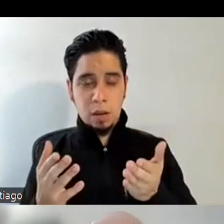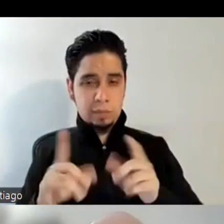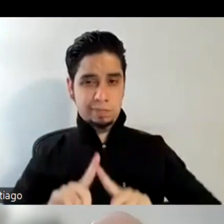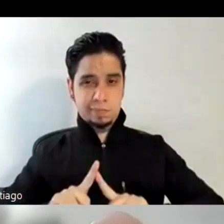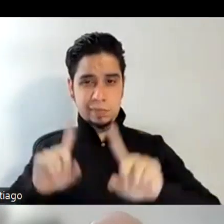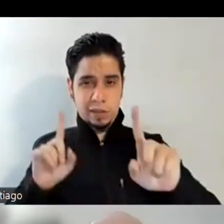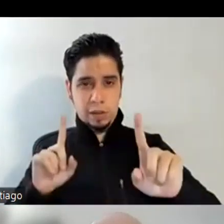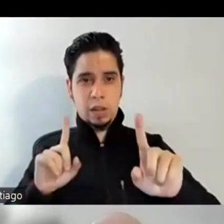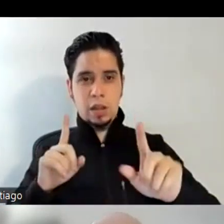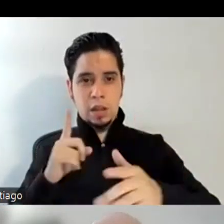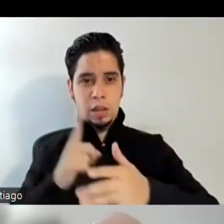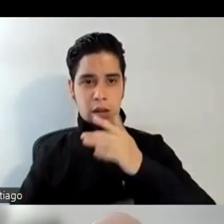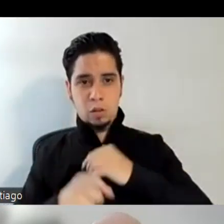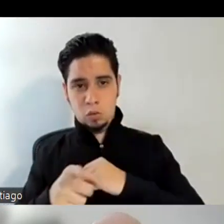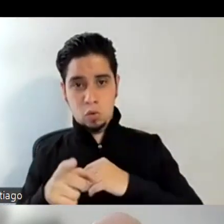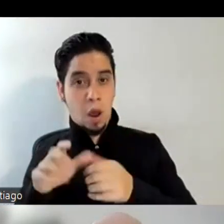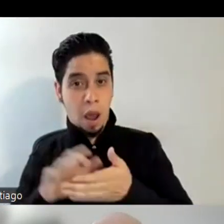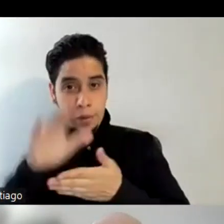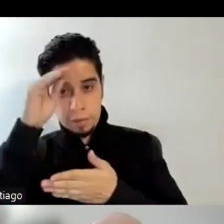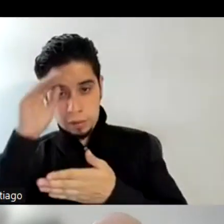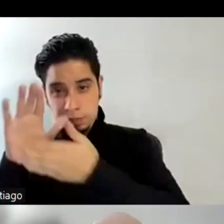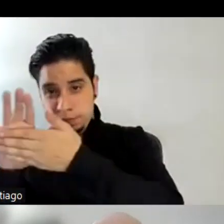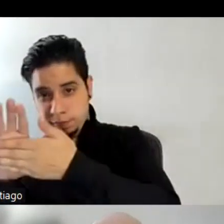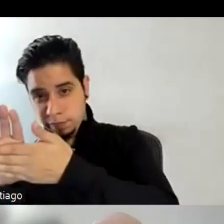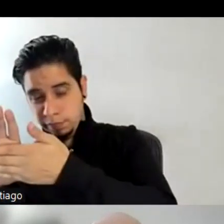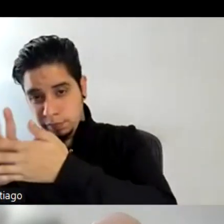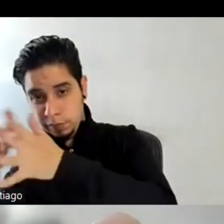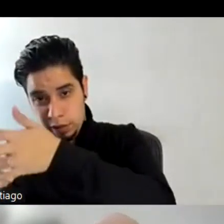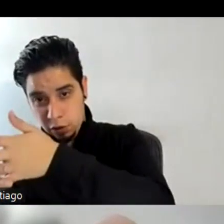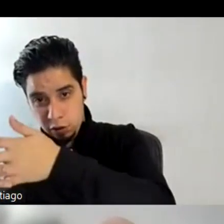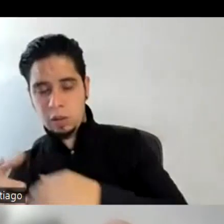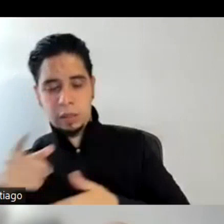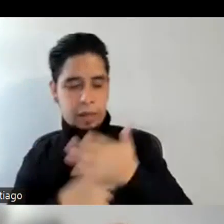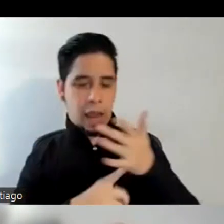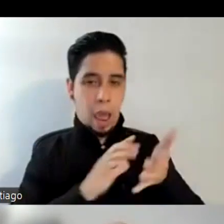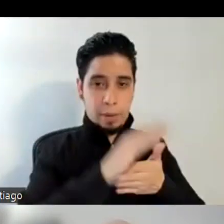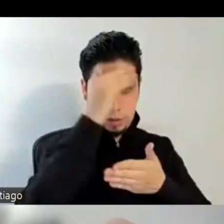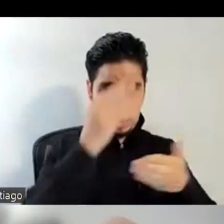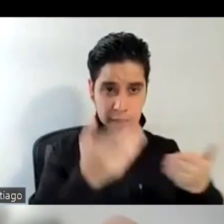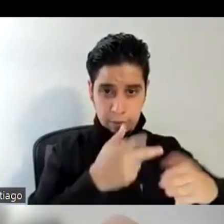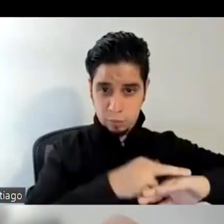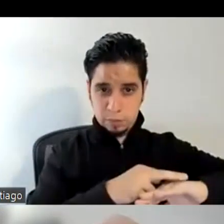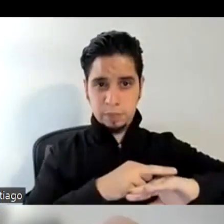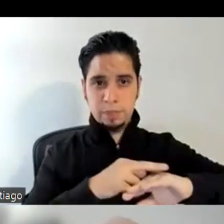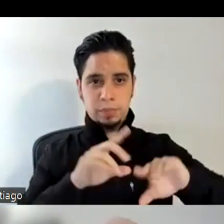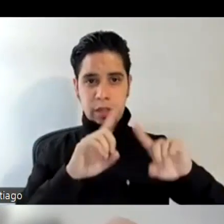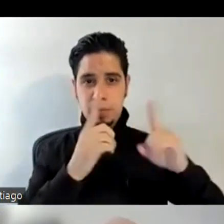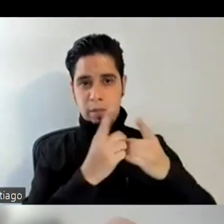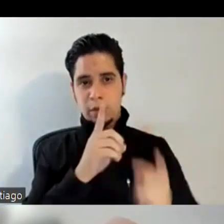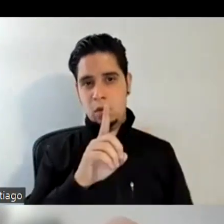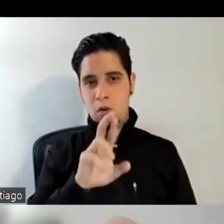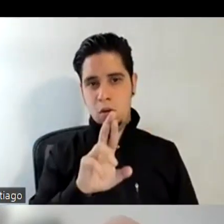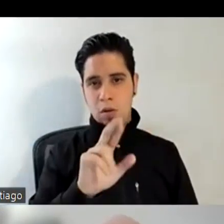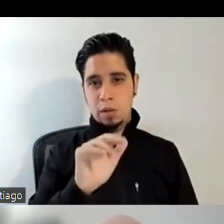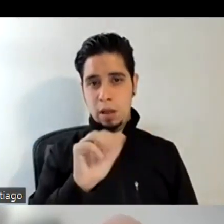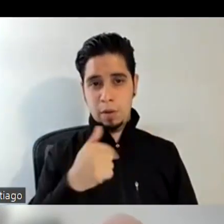¿verdad?, entre lo que pudiste haber aprendido en Estados Unidos y lo que se aprende acá. En Departamento de Drama, yo cogí